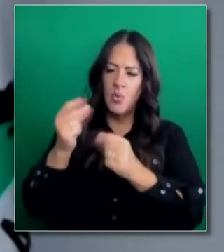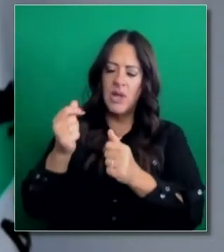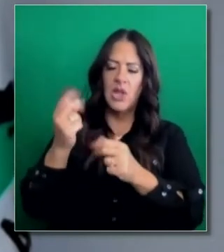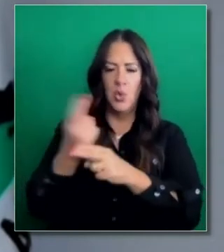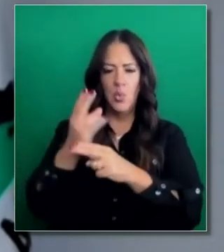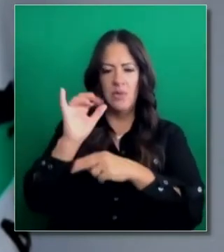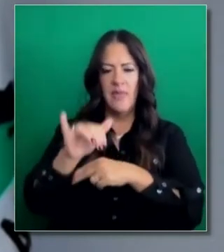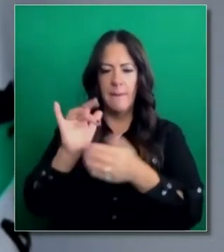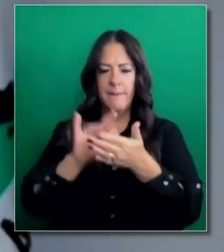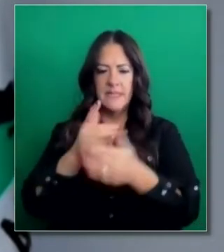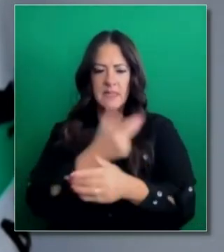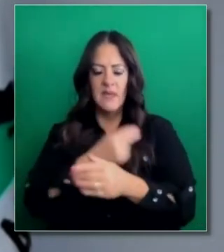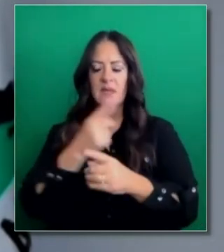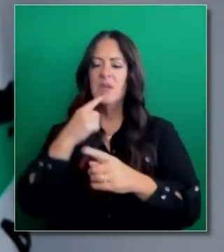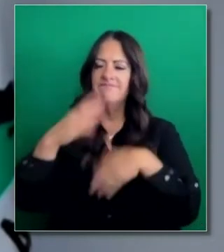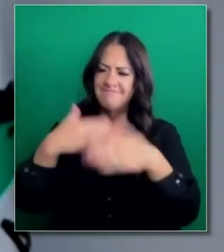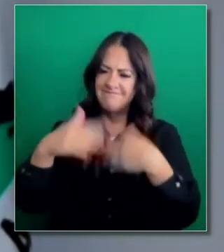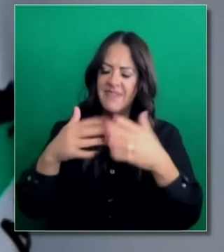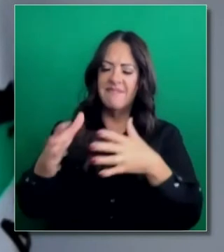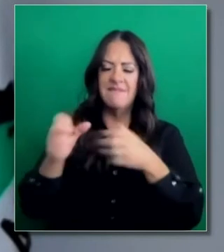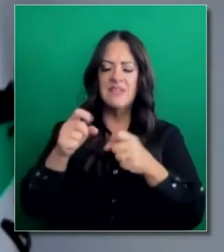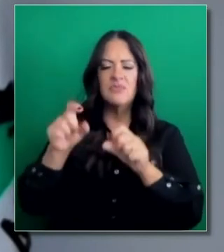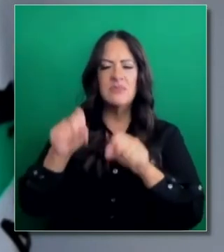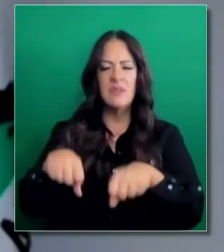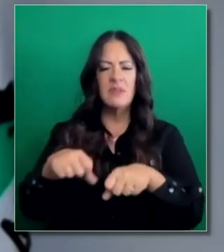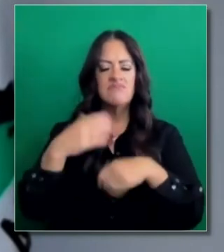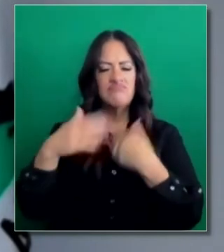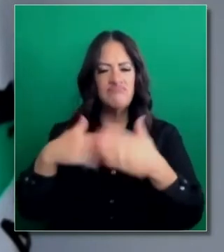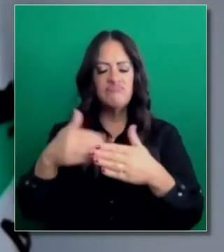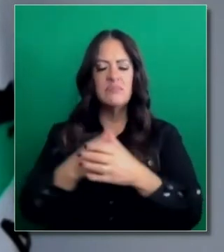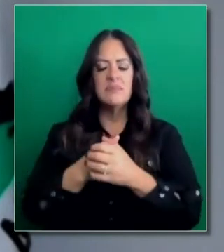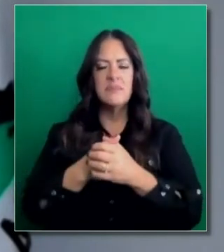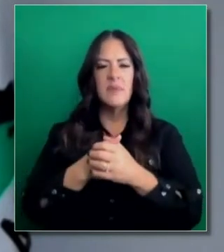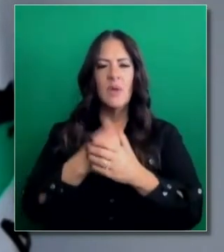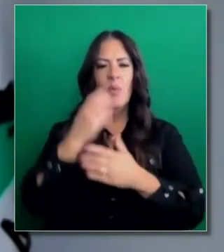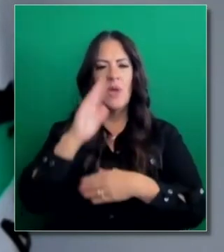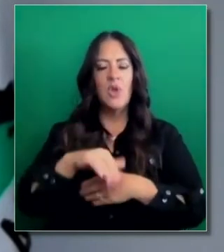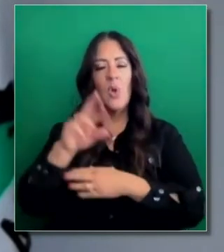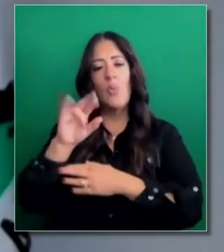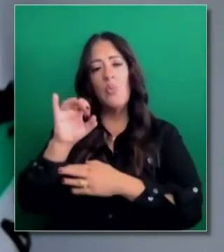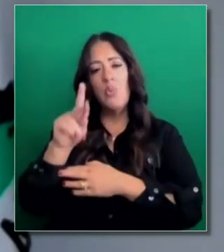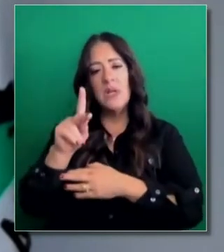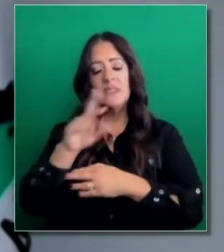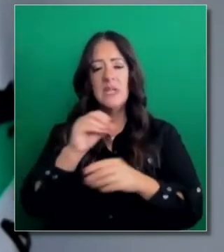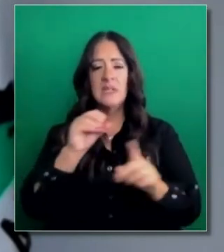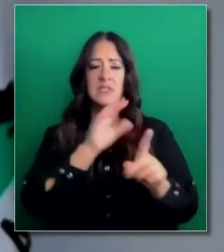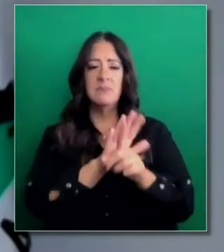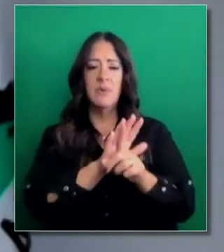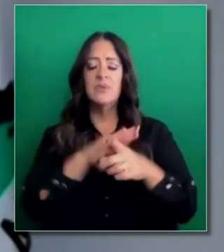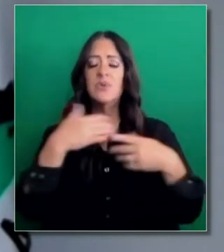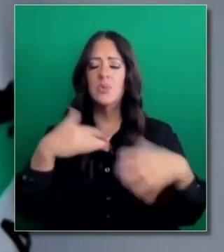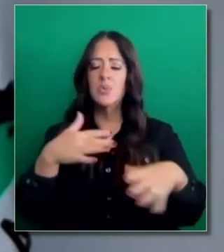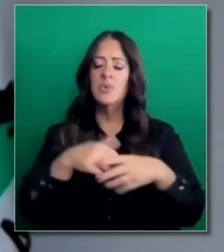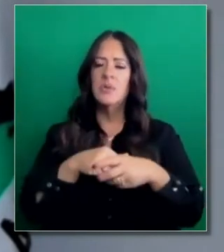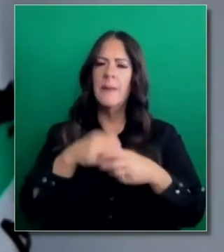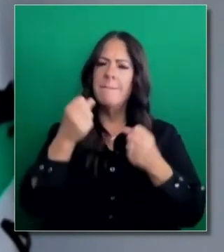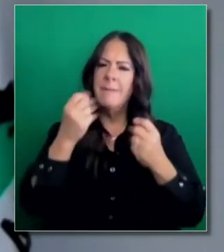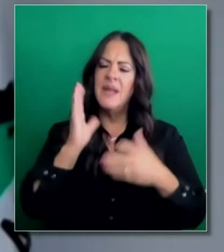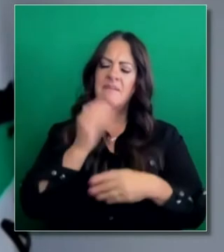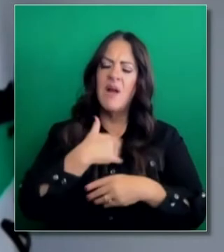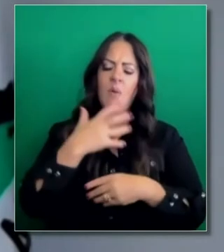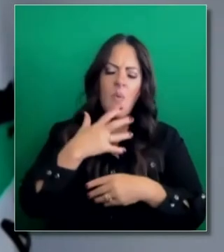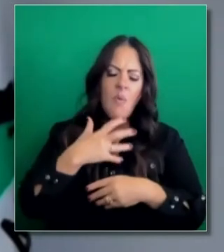posible reconocemos al mismo tiempo el enfoque en el riesgo la exposición es un elemento muy